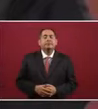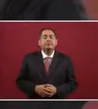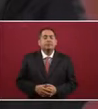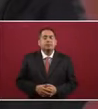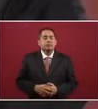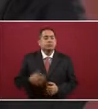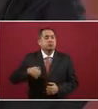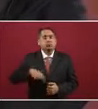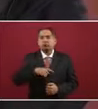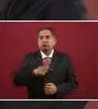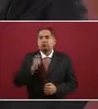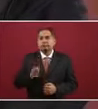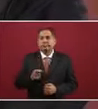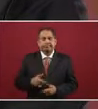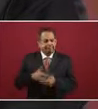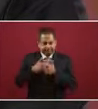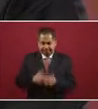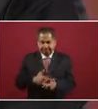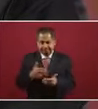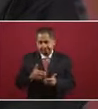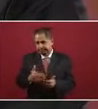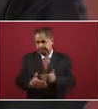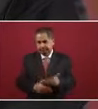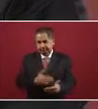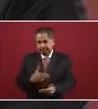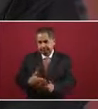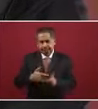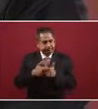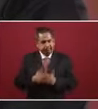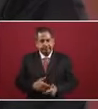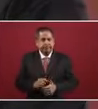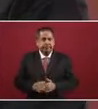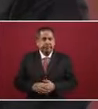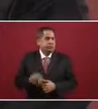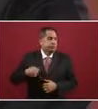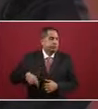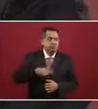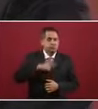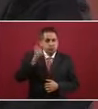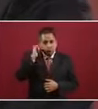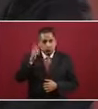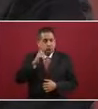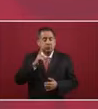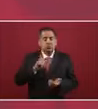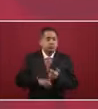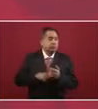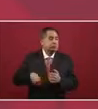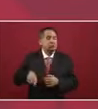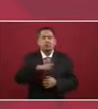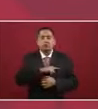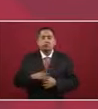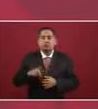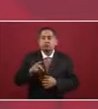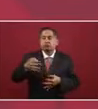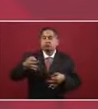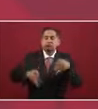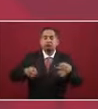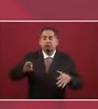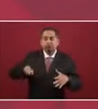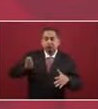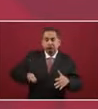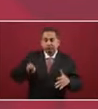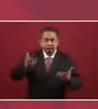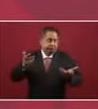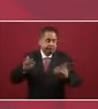y vamos a seguir adelante. Entonces, estamos esperando que resuelva el Poder Judicial, porque lo que